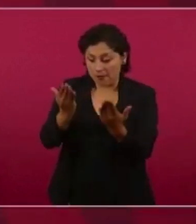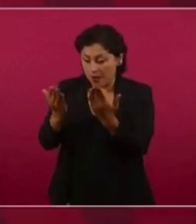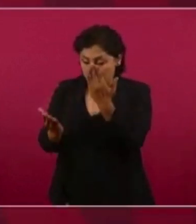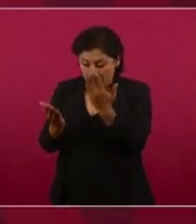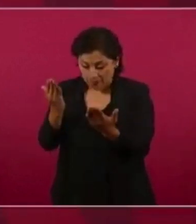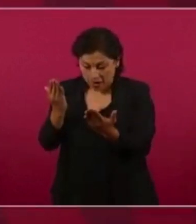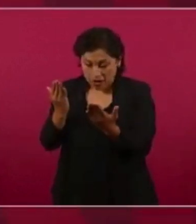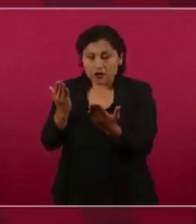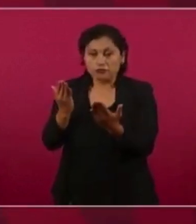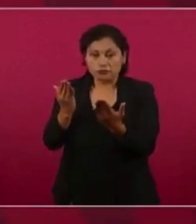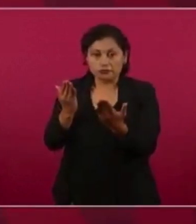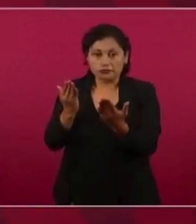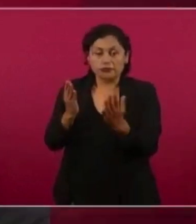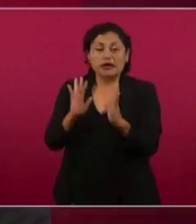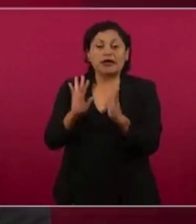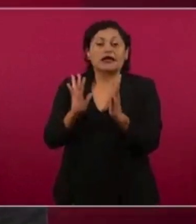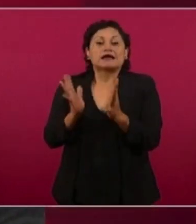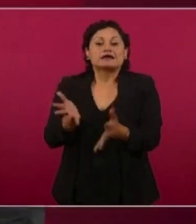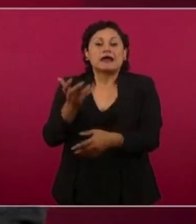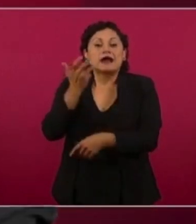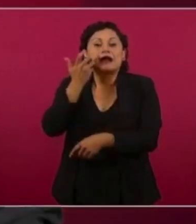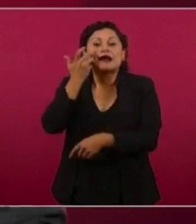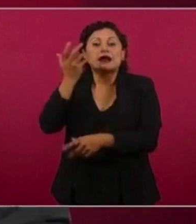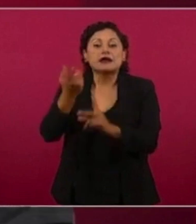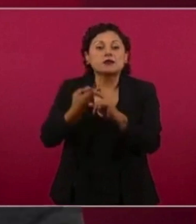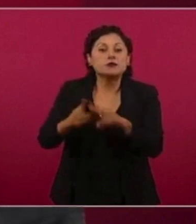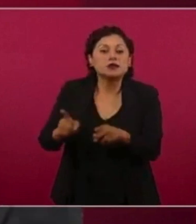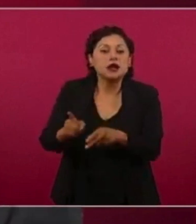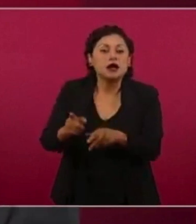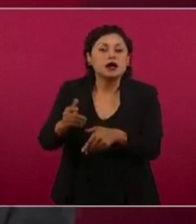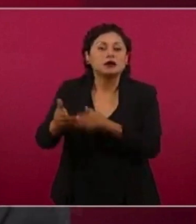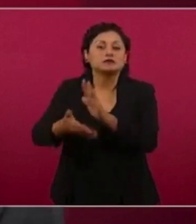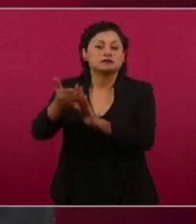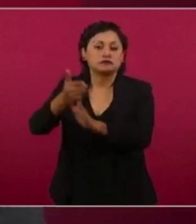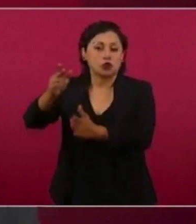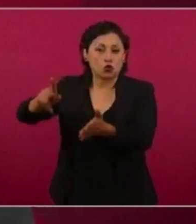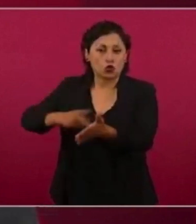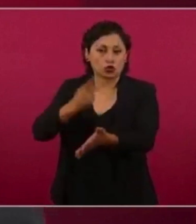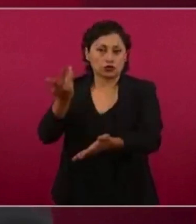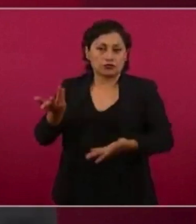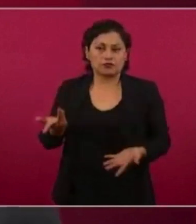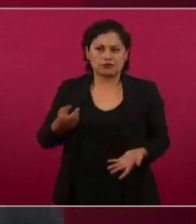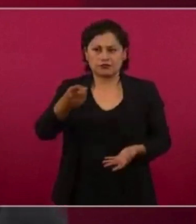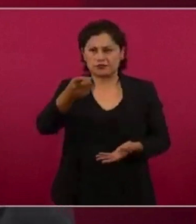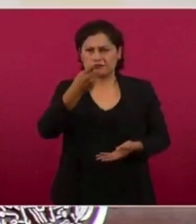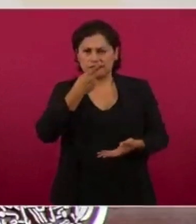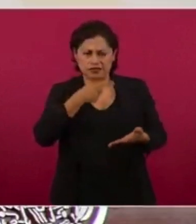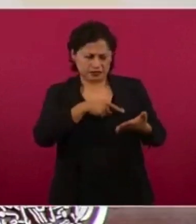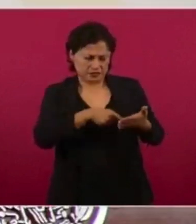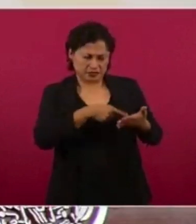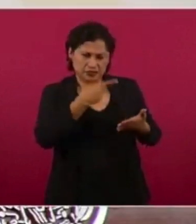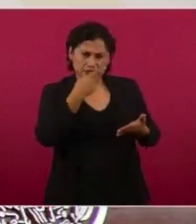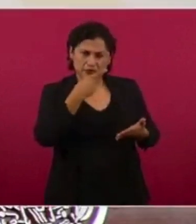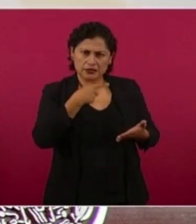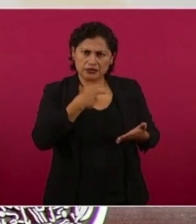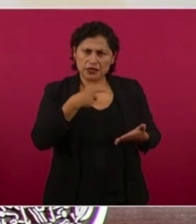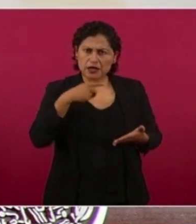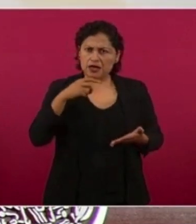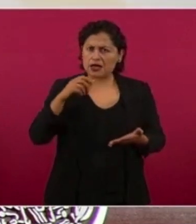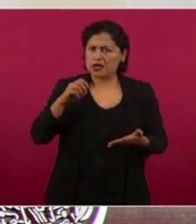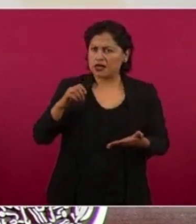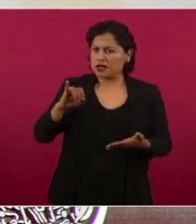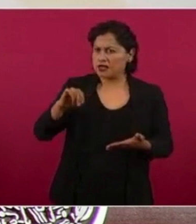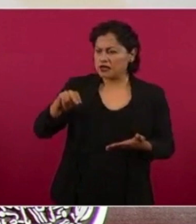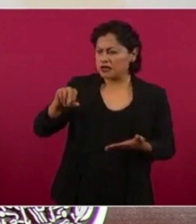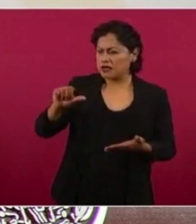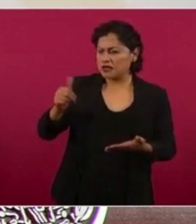se reinicien las obras. No sé por qué digan que el INAH suspenda un tramo que de